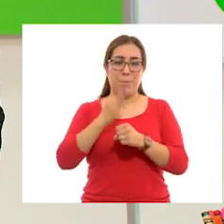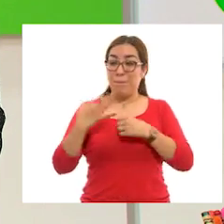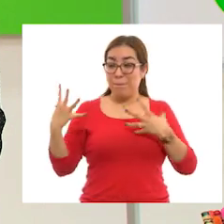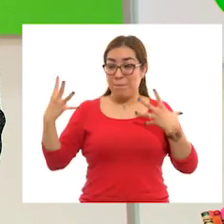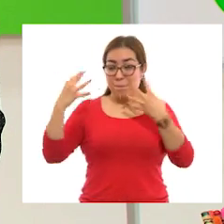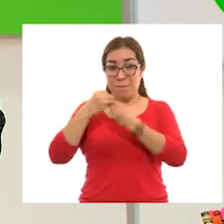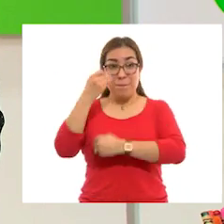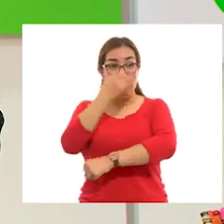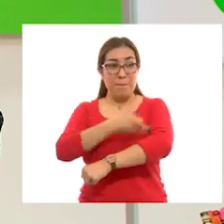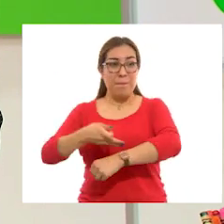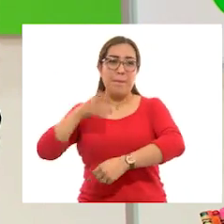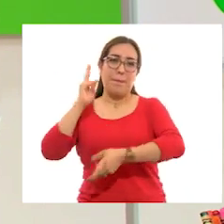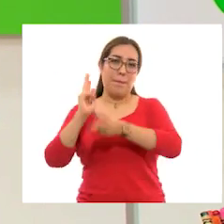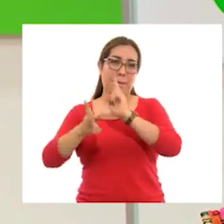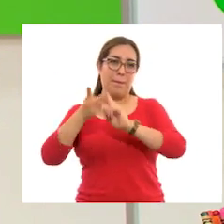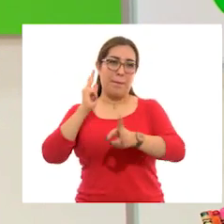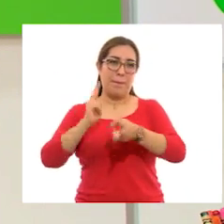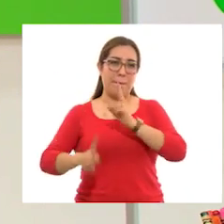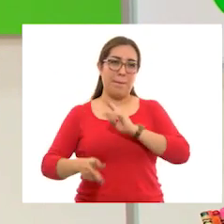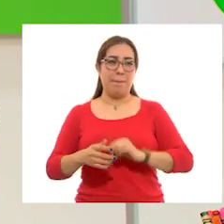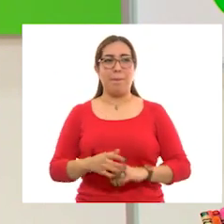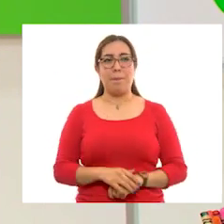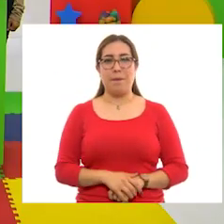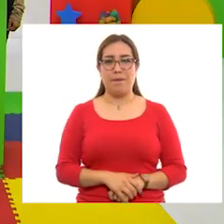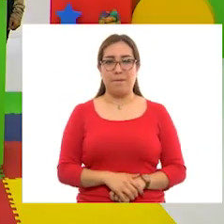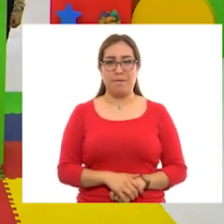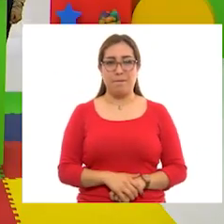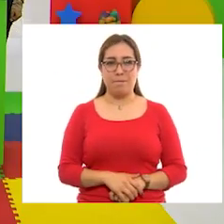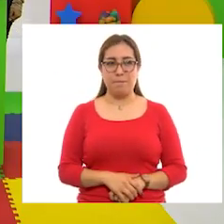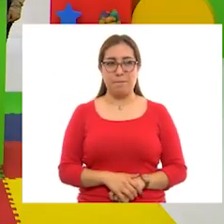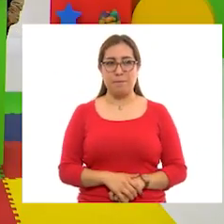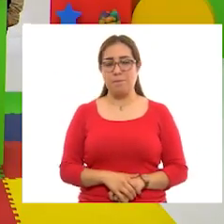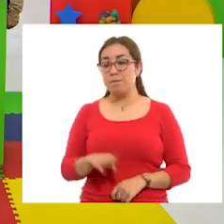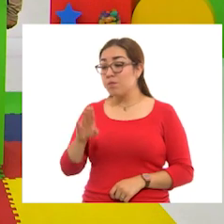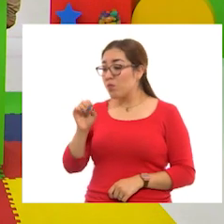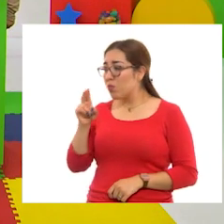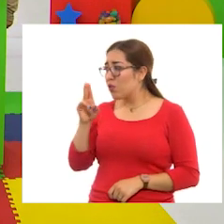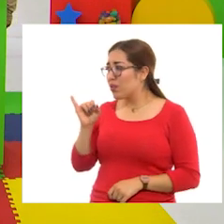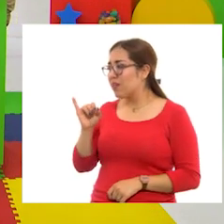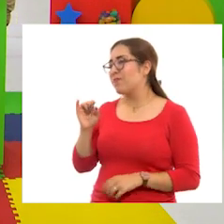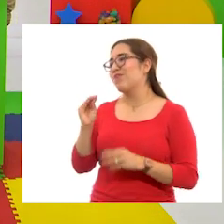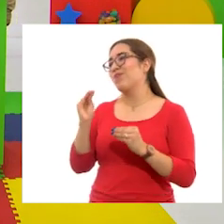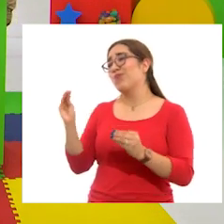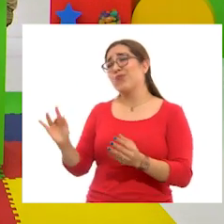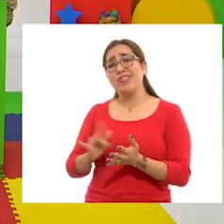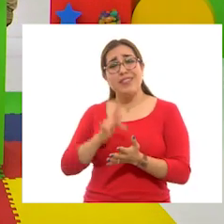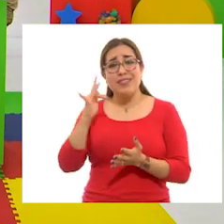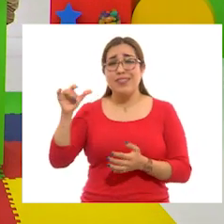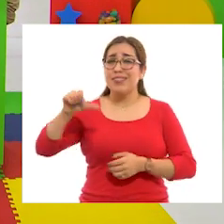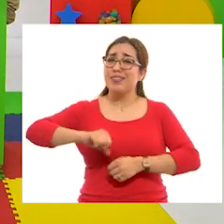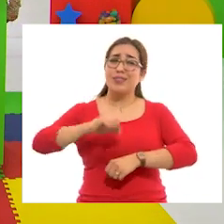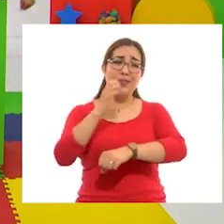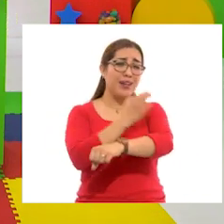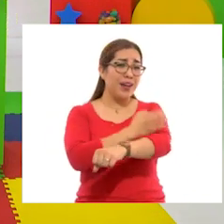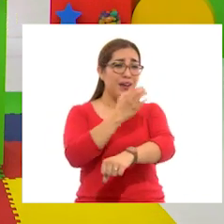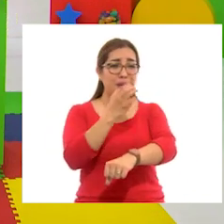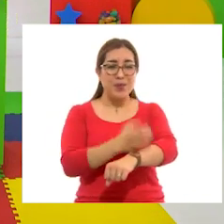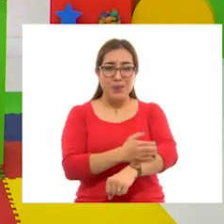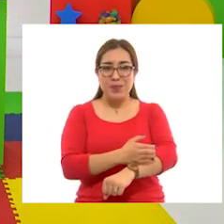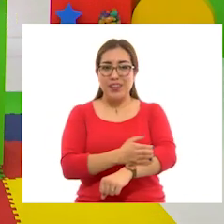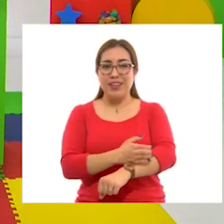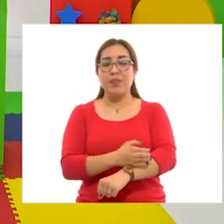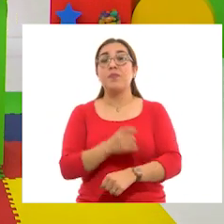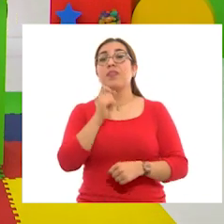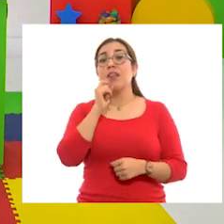Y platica con tu familia en tu lengua materna. Moni, muchísimas gracias por acompañarnos el día de hoy y por